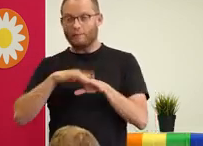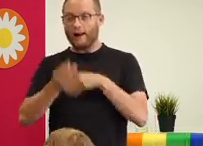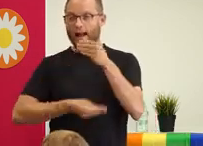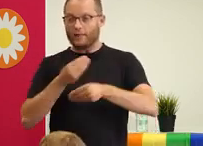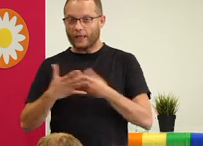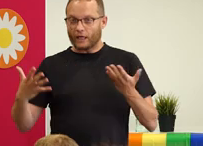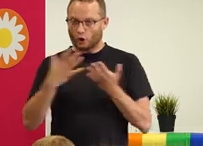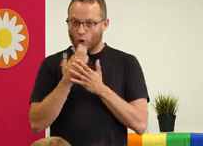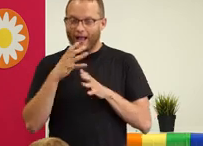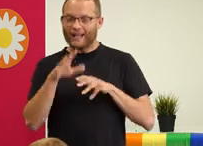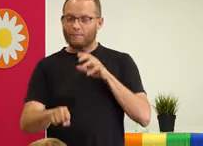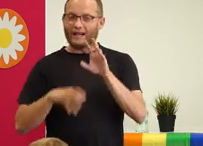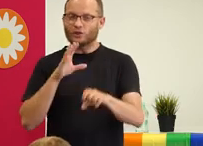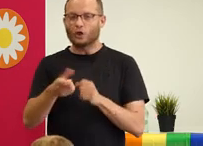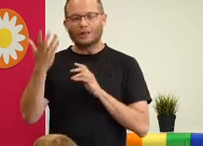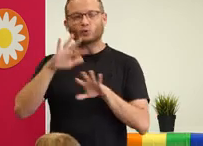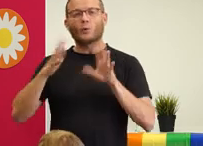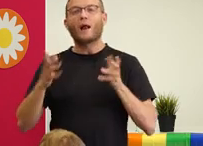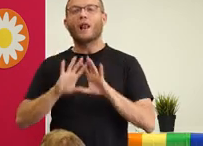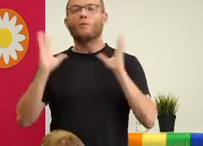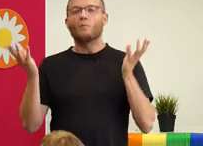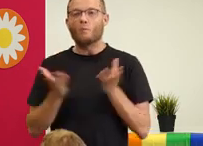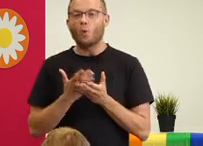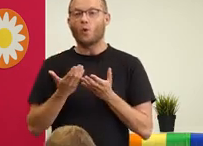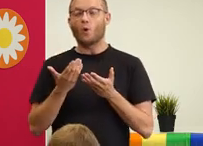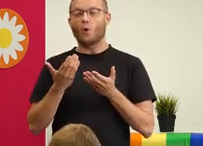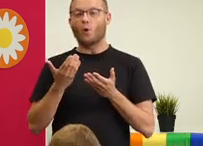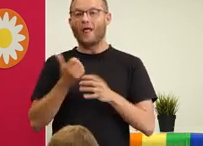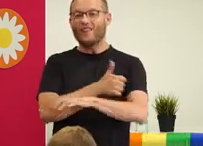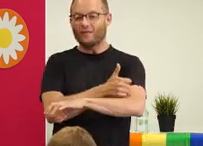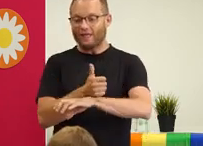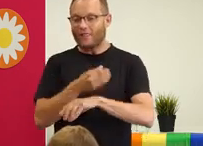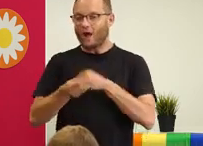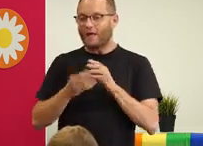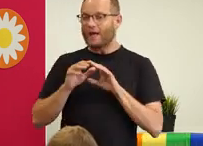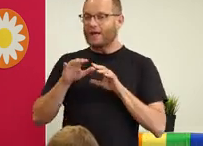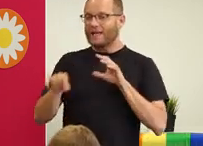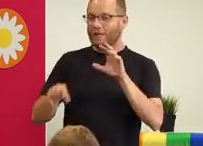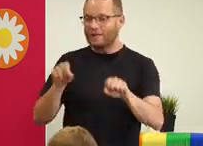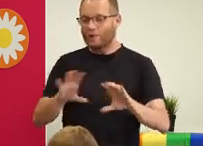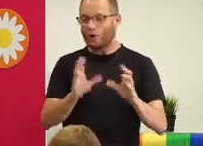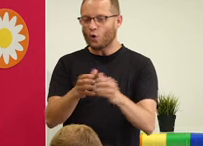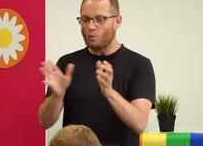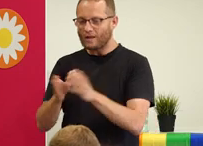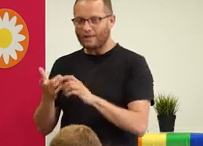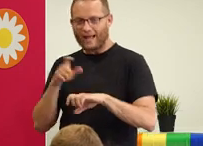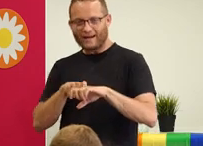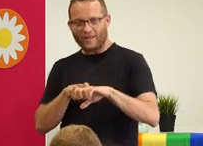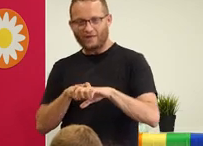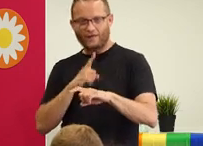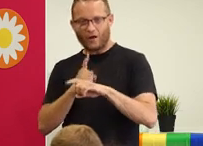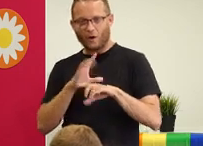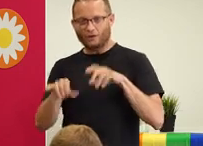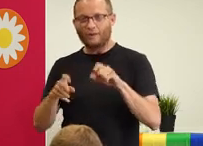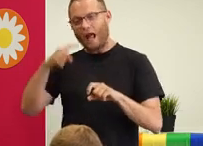sangrientas invasiones es que el mundo civilizado está invadiendo comunidades racializadas para